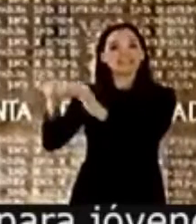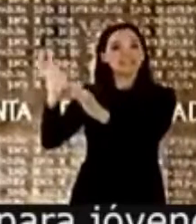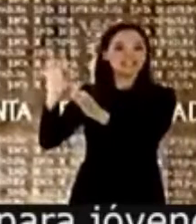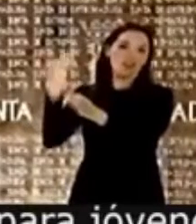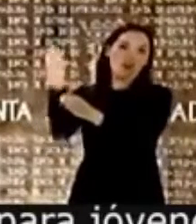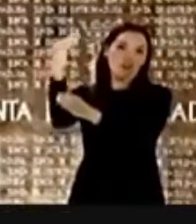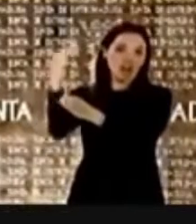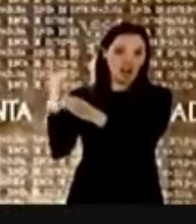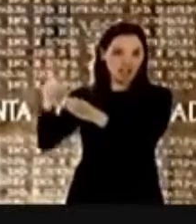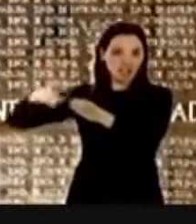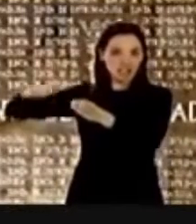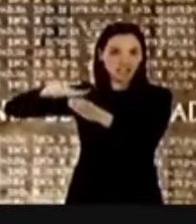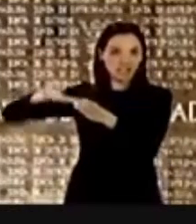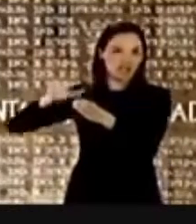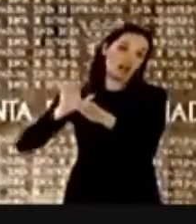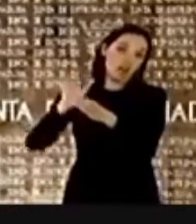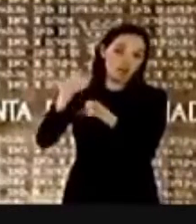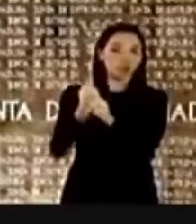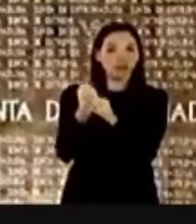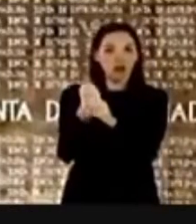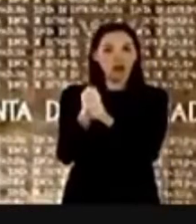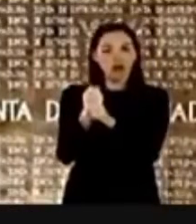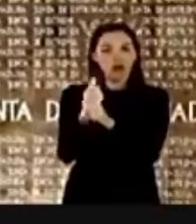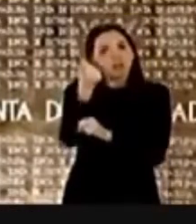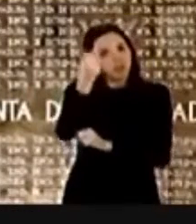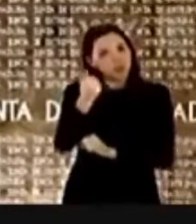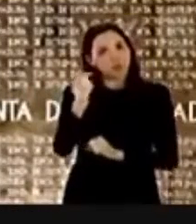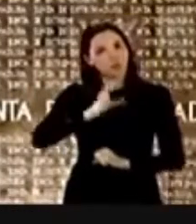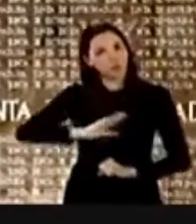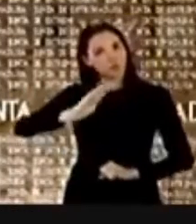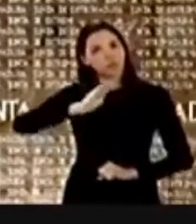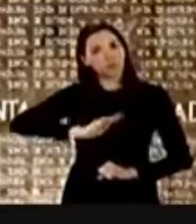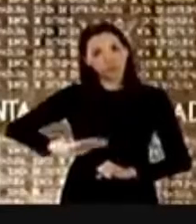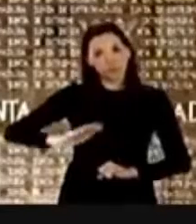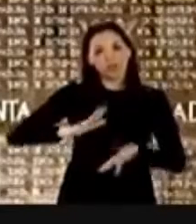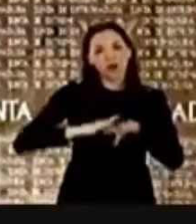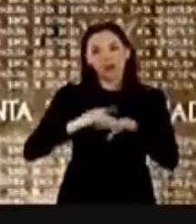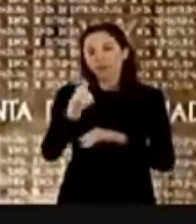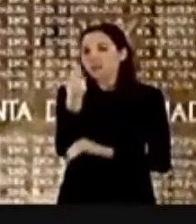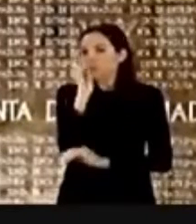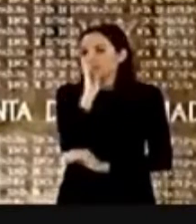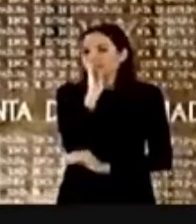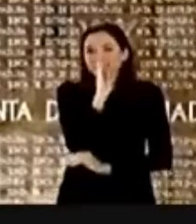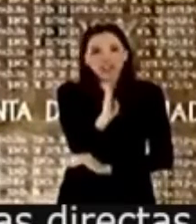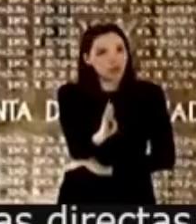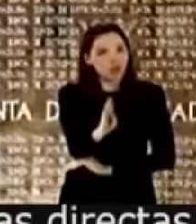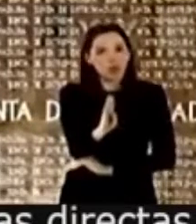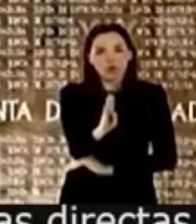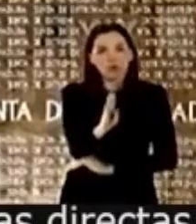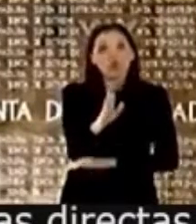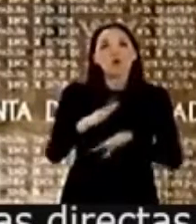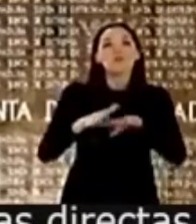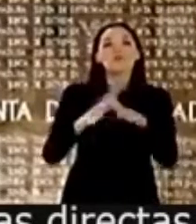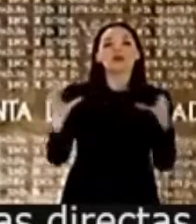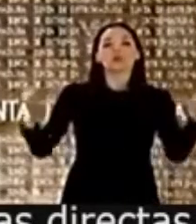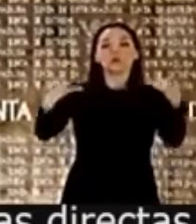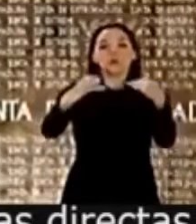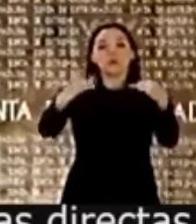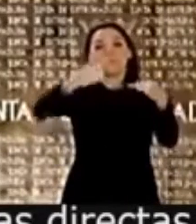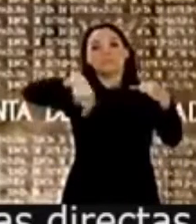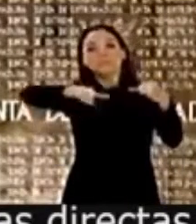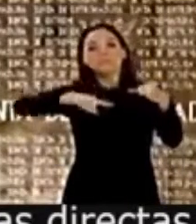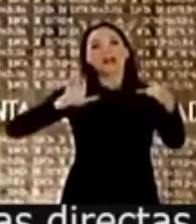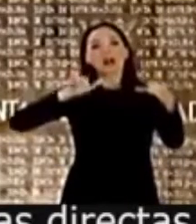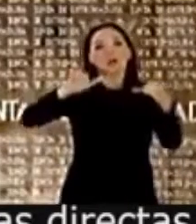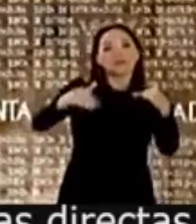ven, es una cifra muy importante de ayudas directas, de dinero directo para el bolsillo de los agricultores y